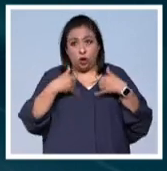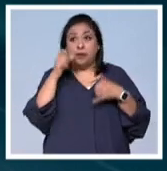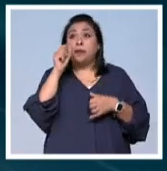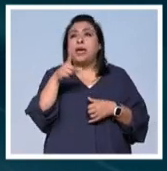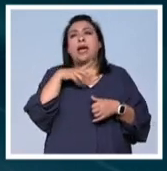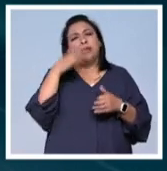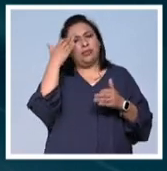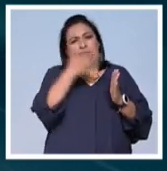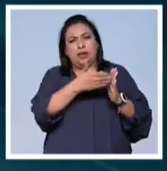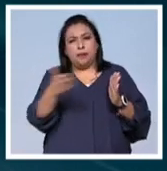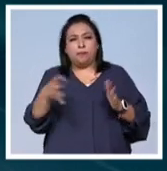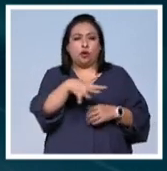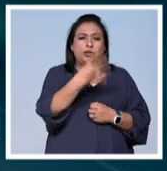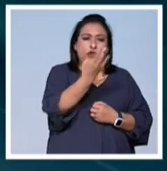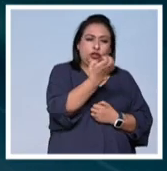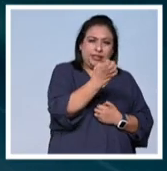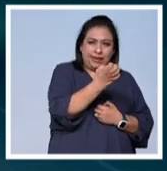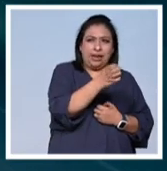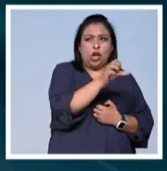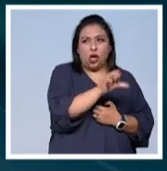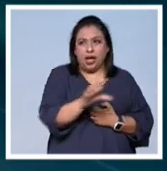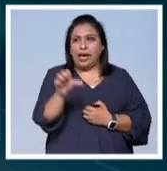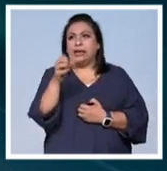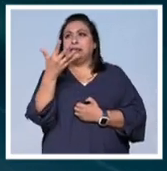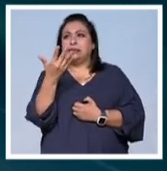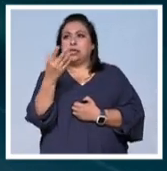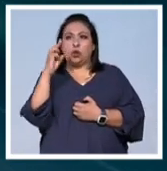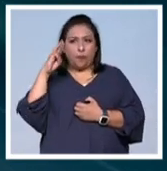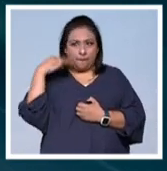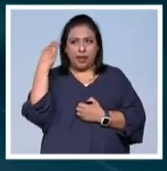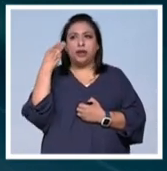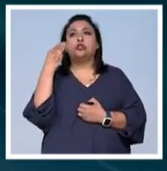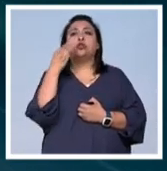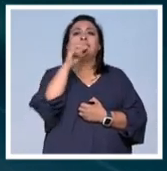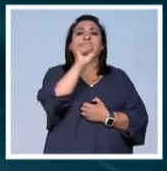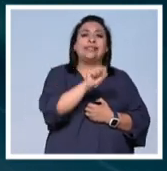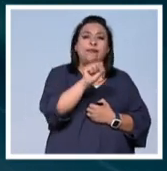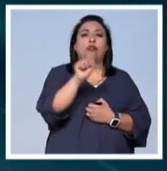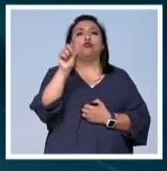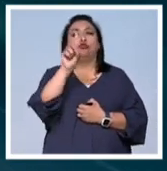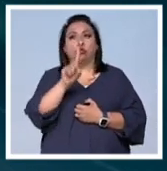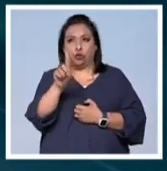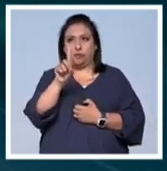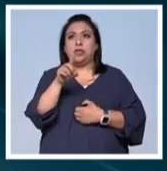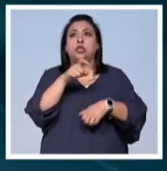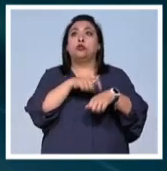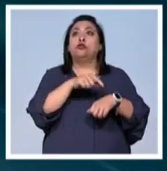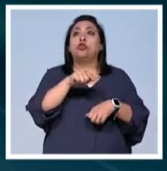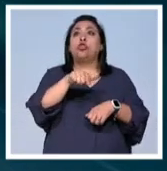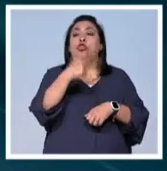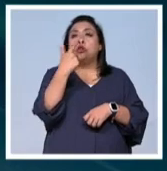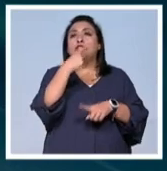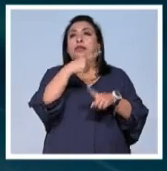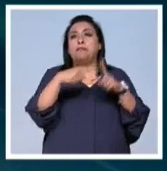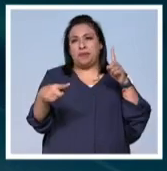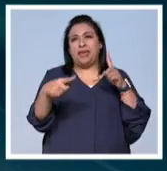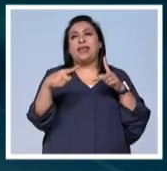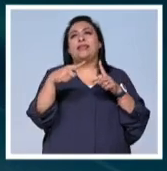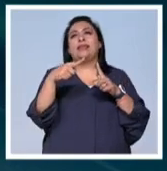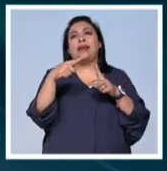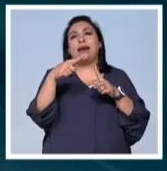ofrecerá una temporada del catorce de enero al cinco de marzo estará los sábados y los domingos a las doce treinta horas en el